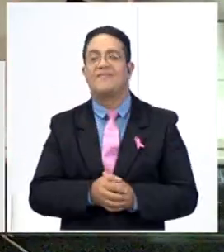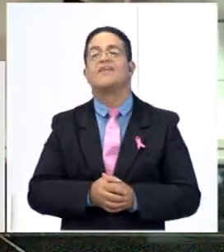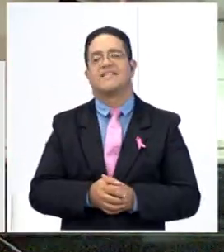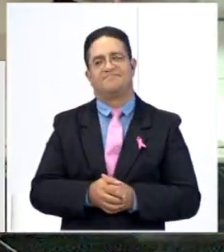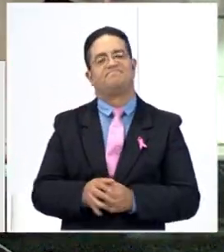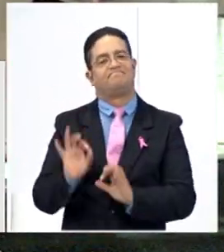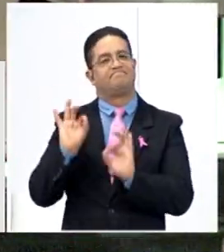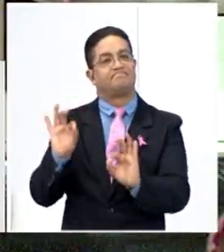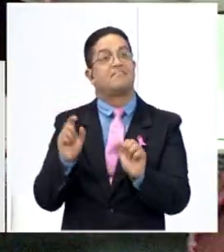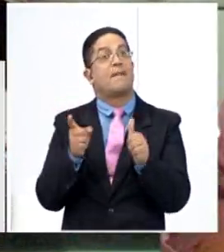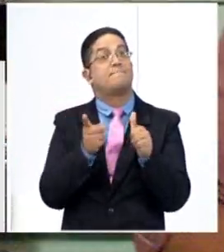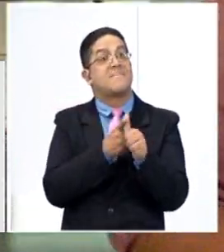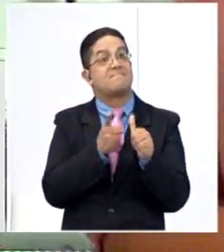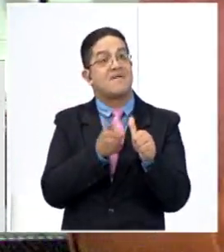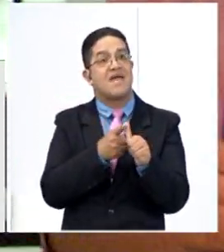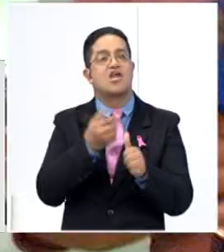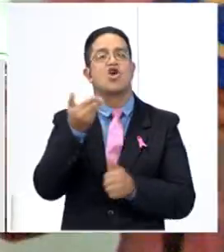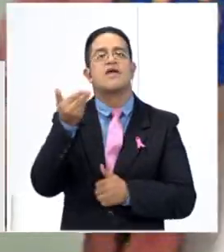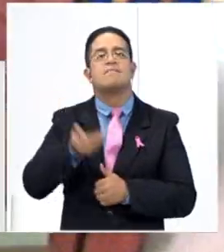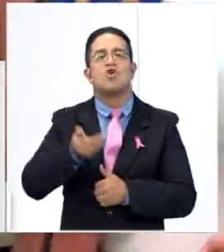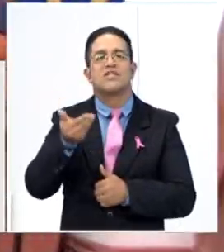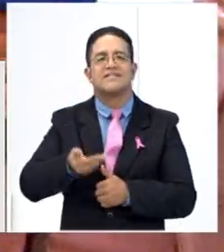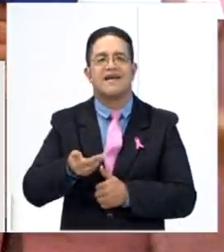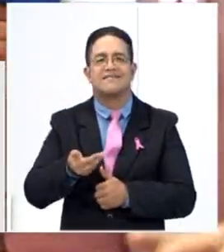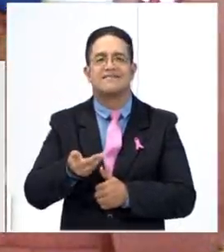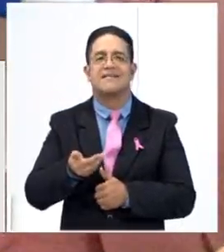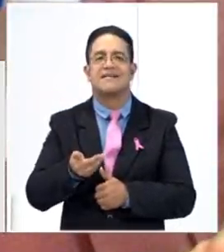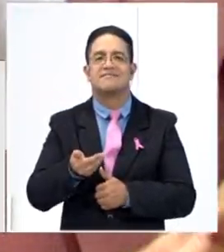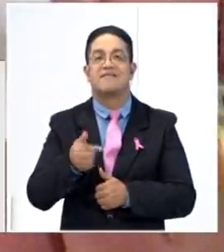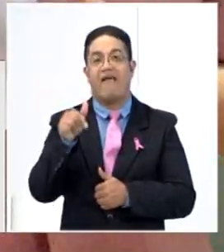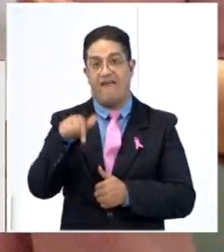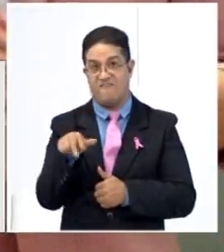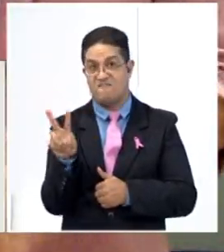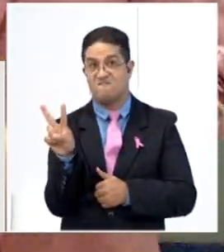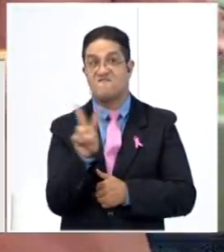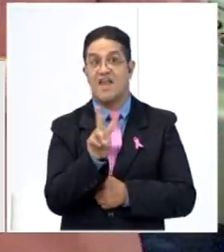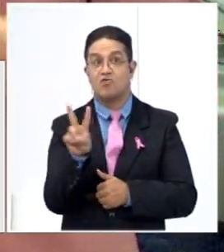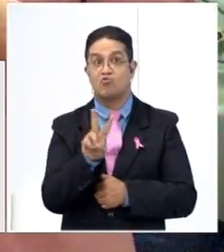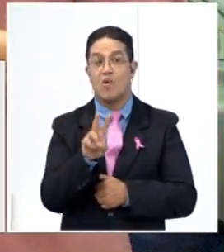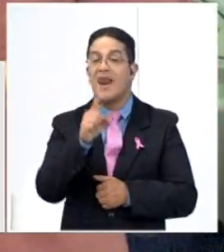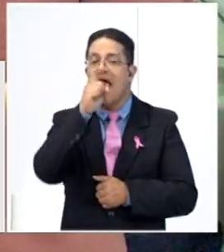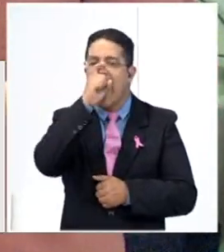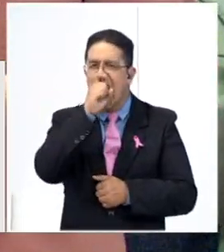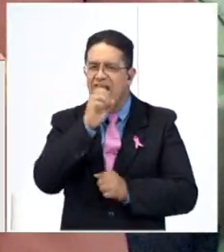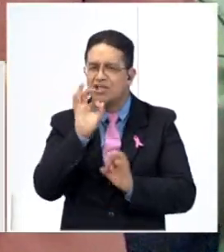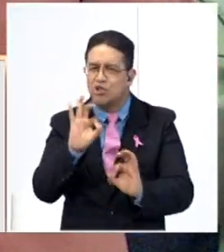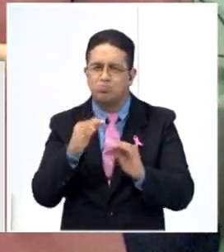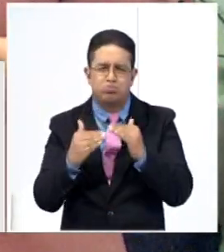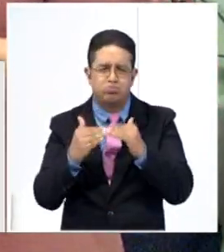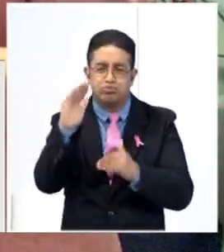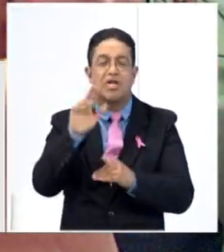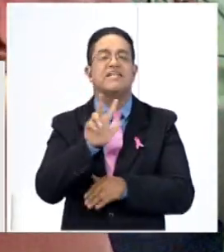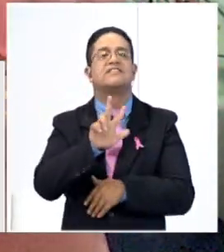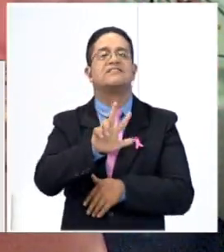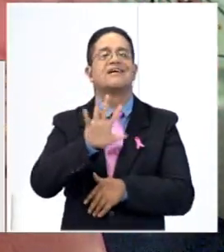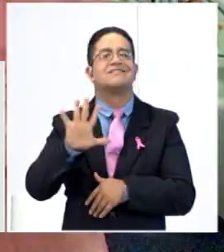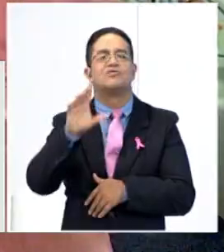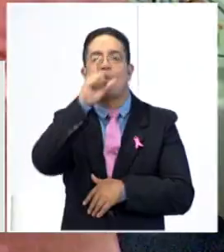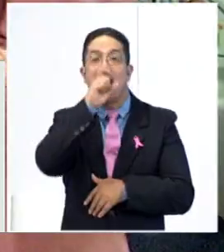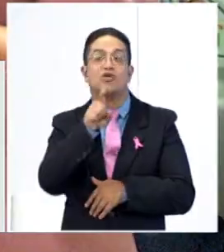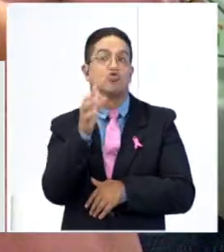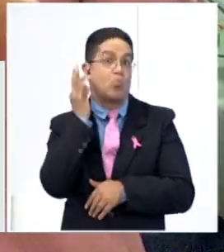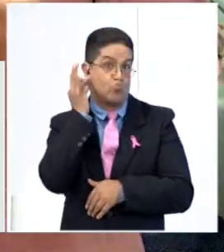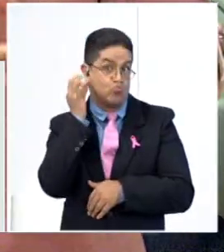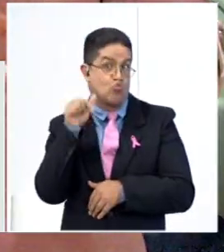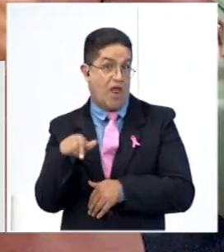supuesto. Primero, importante, como lo decimos en nuestro país, la edad es 35 años porque mujeres jóvenes en Venezuela